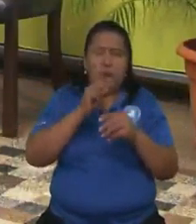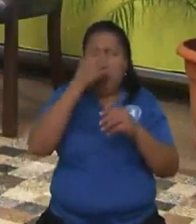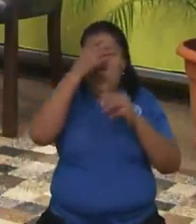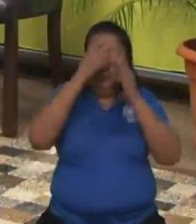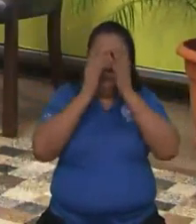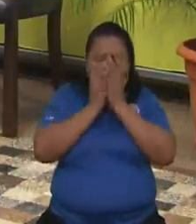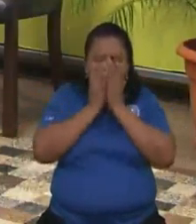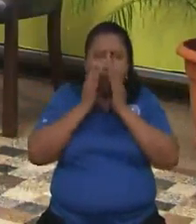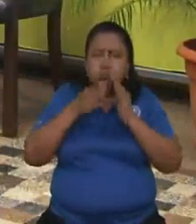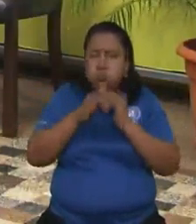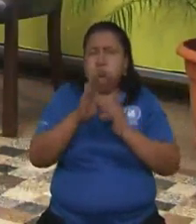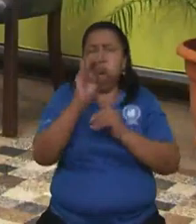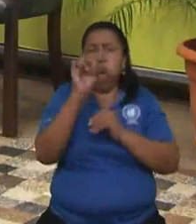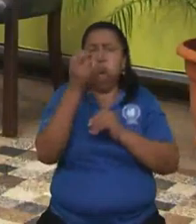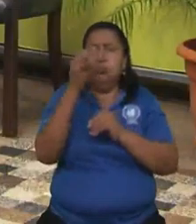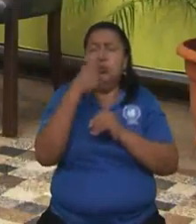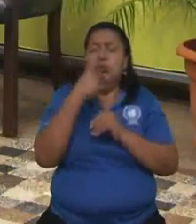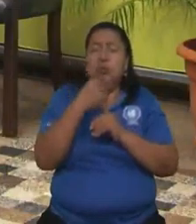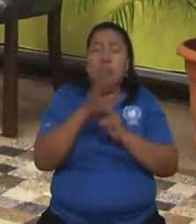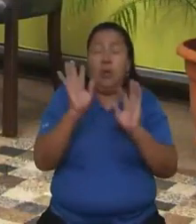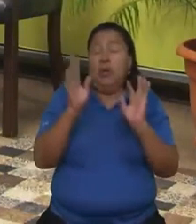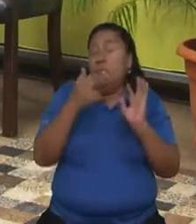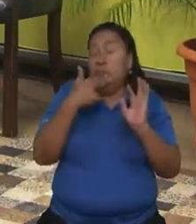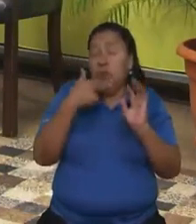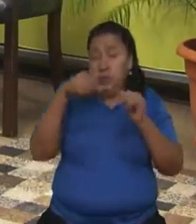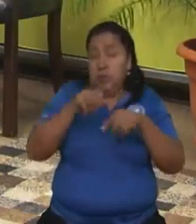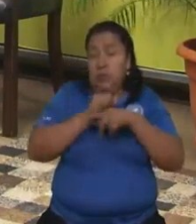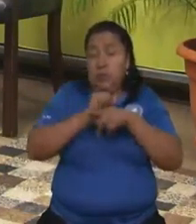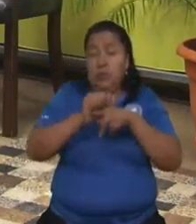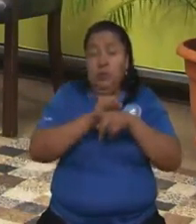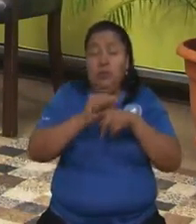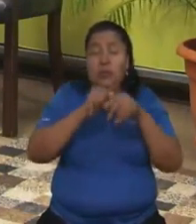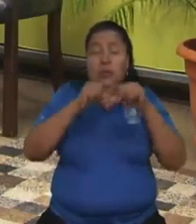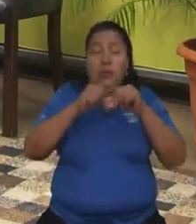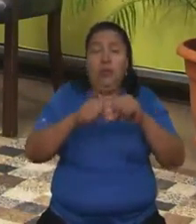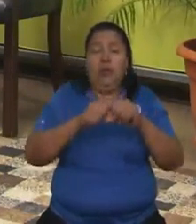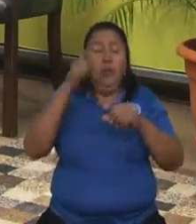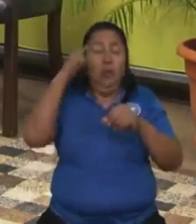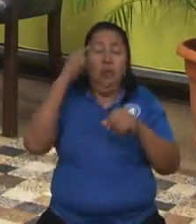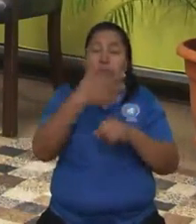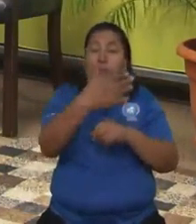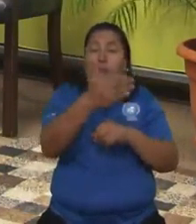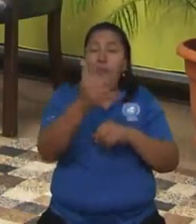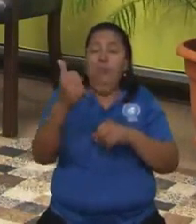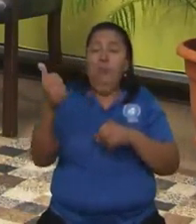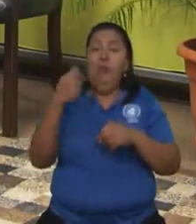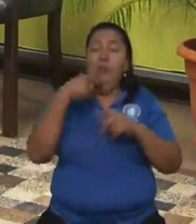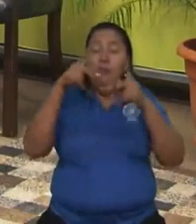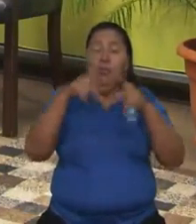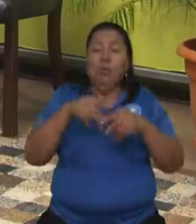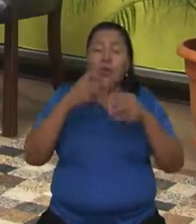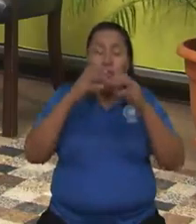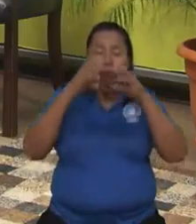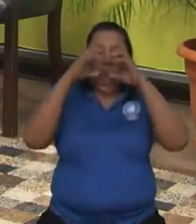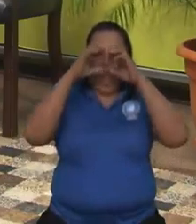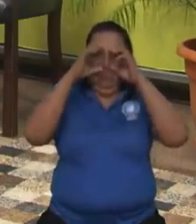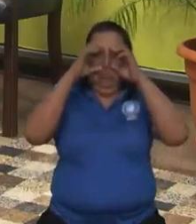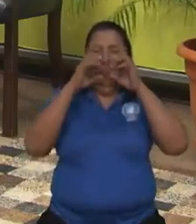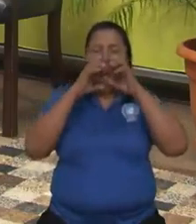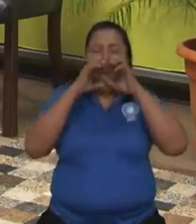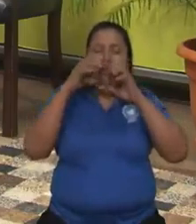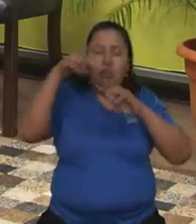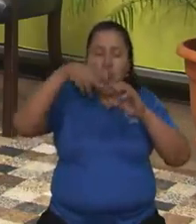ríos, por el nivel de contaminación que pueden tener esta agua. Ya. Cuando hablamos de nadadores también nos referimos a las personas que hacen